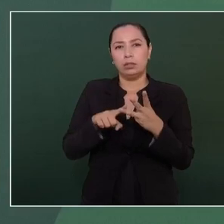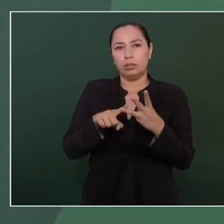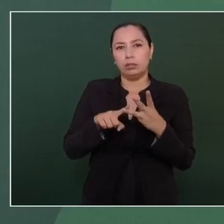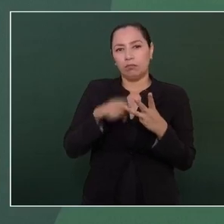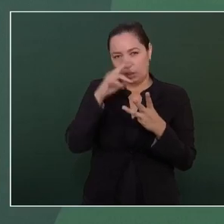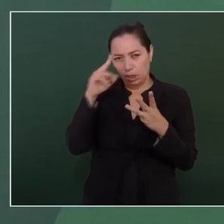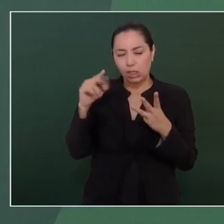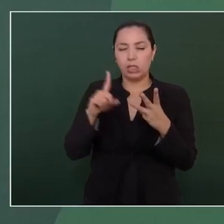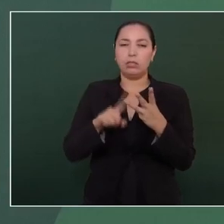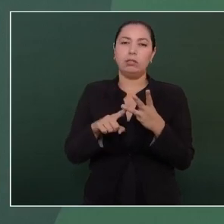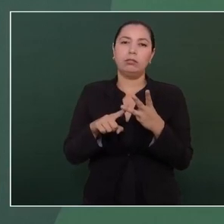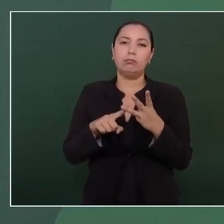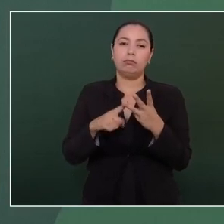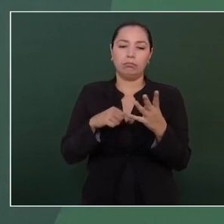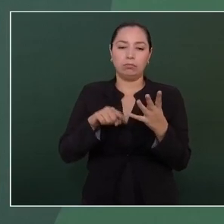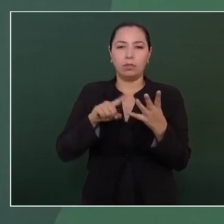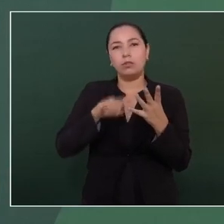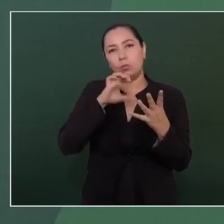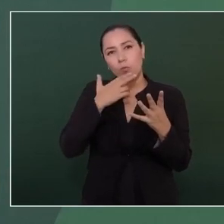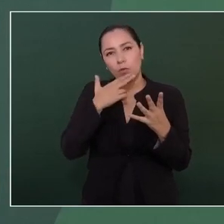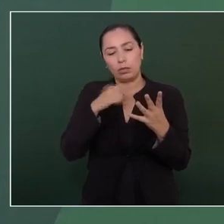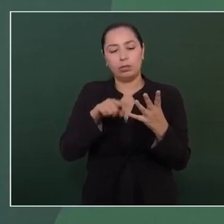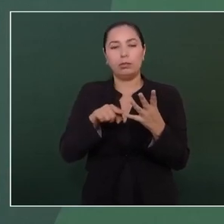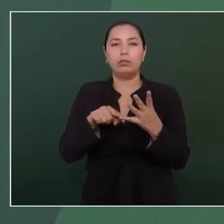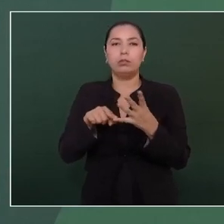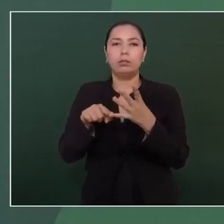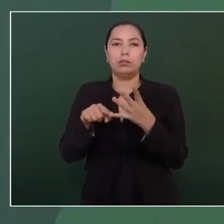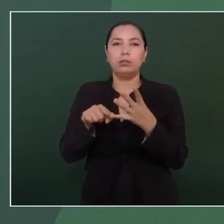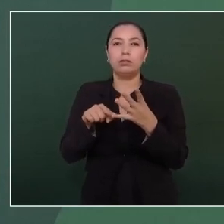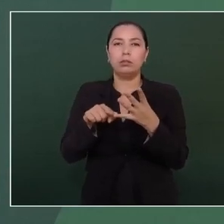Nayarit, en Chihuahua y